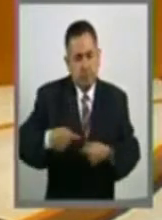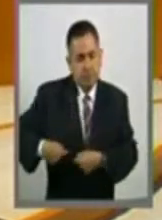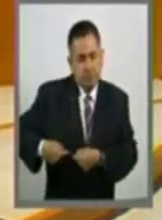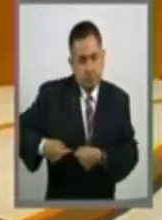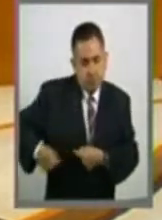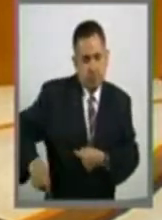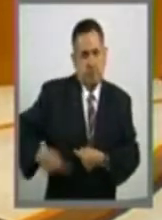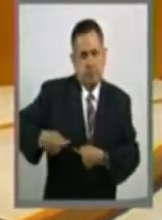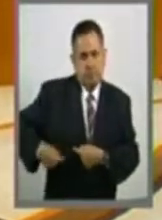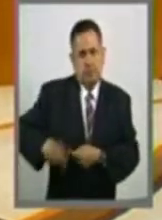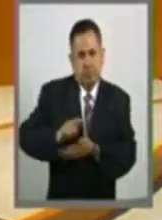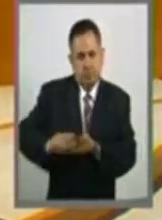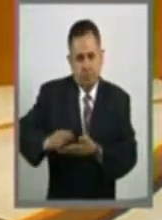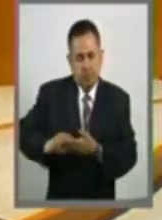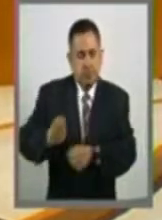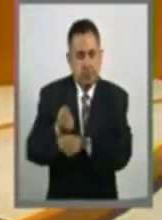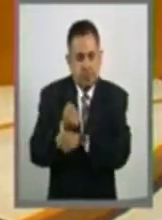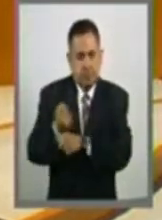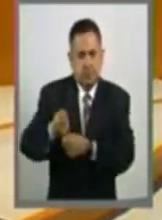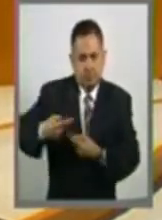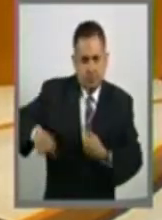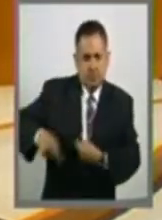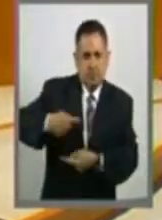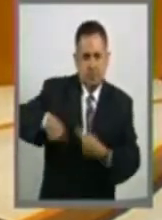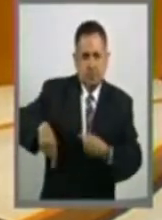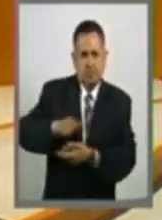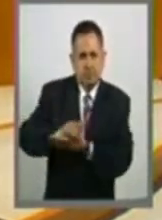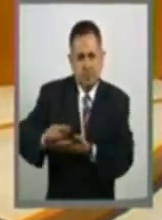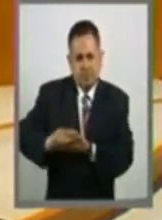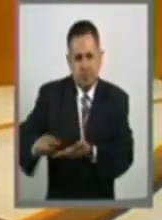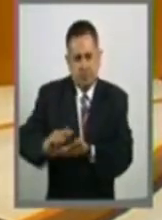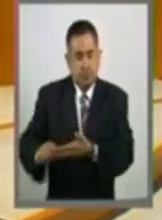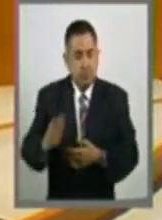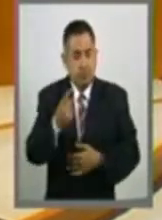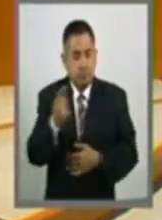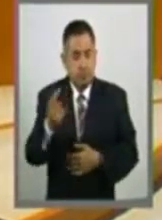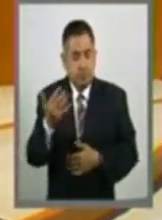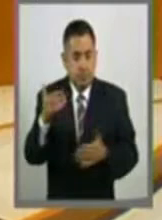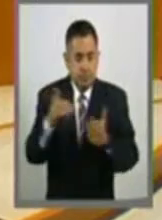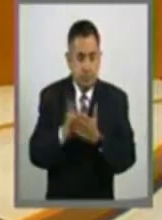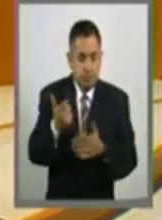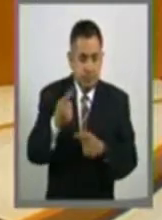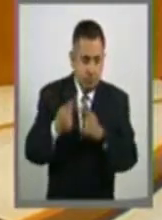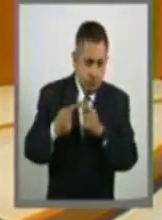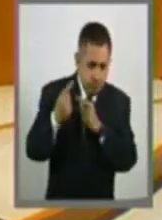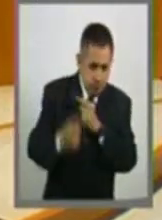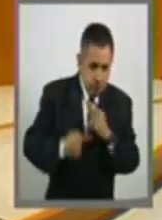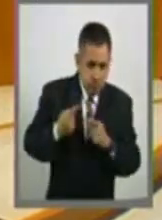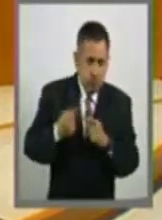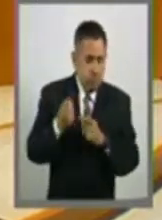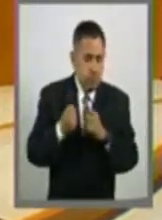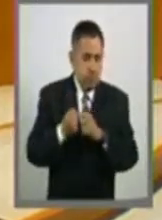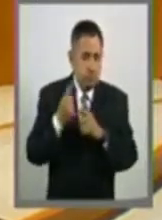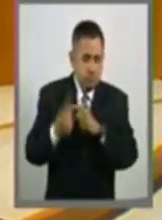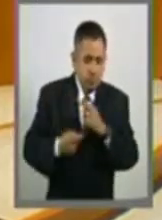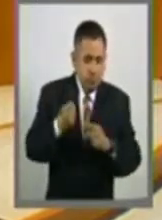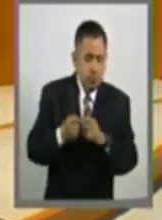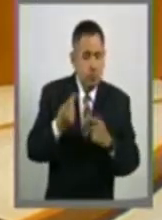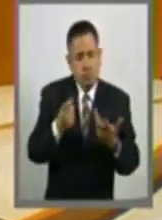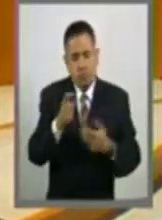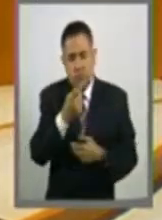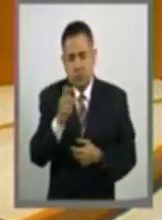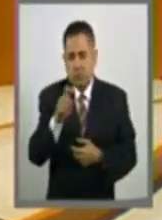por paciente es de aproximadamente 150,000 pesos anuales. En 120,000 o